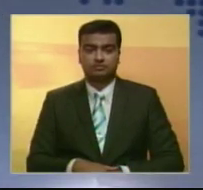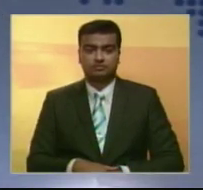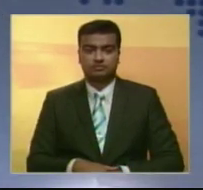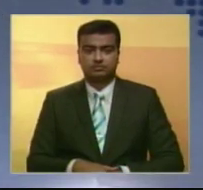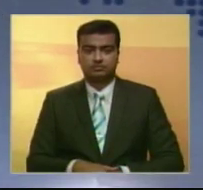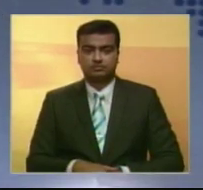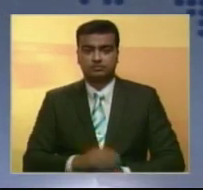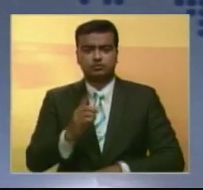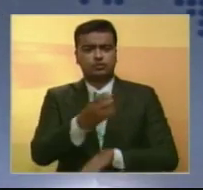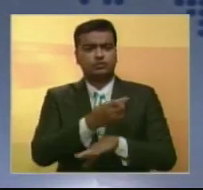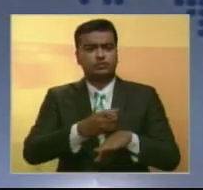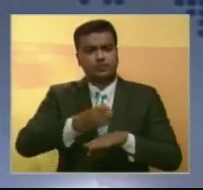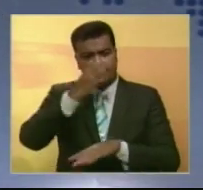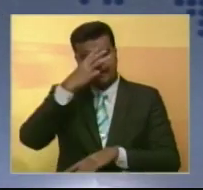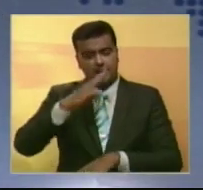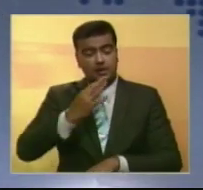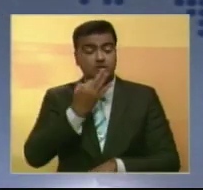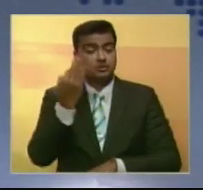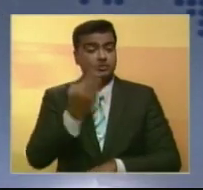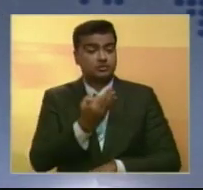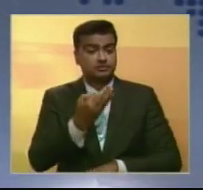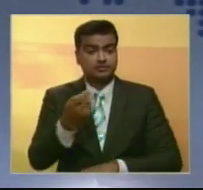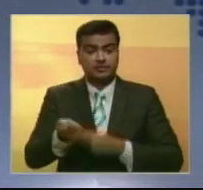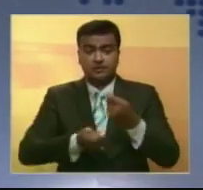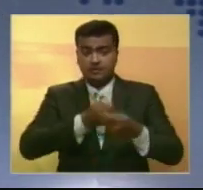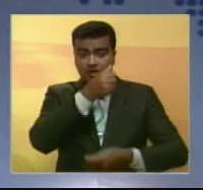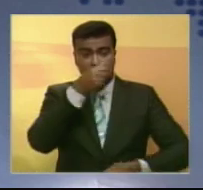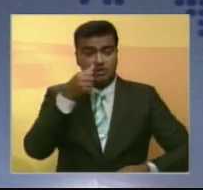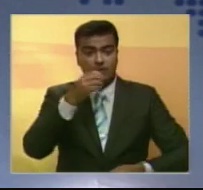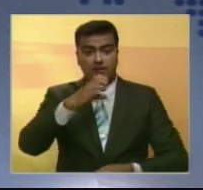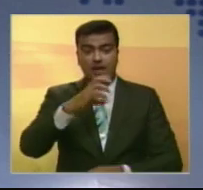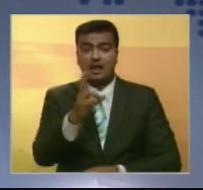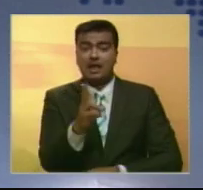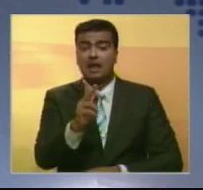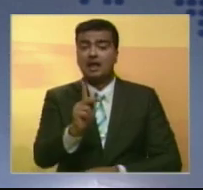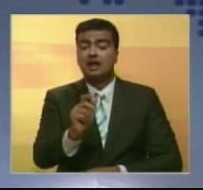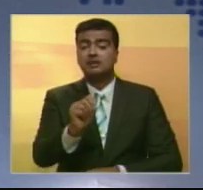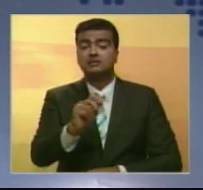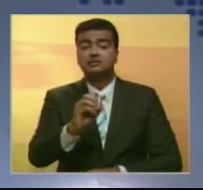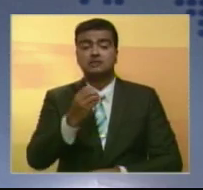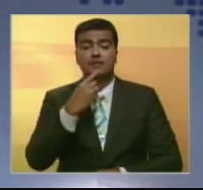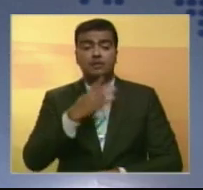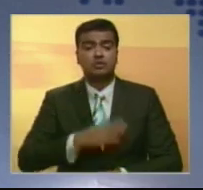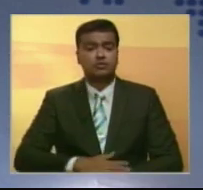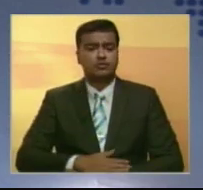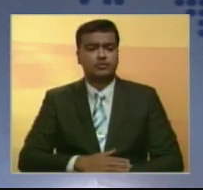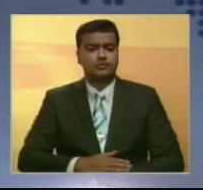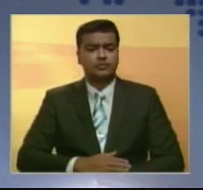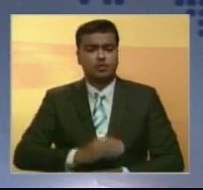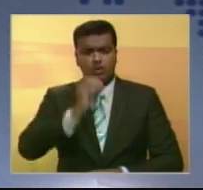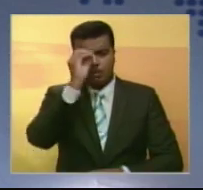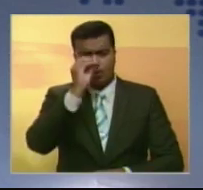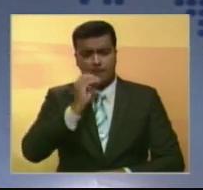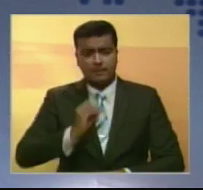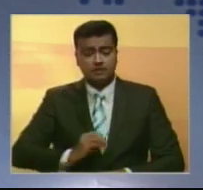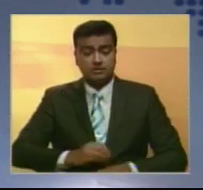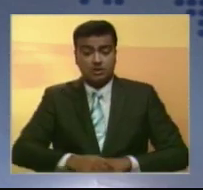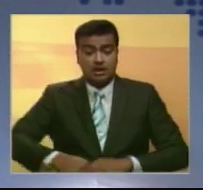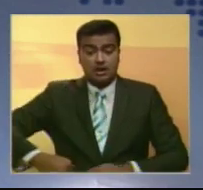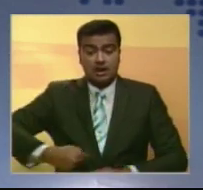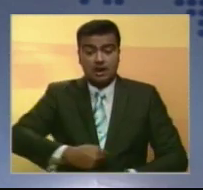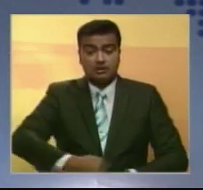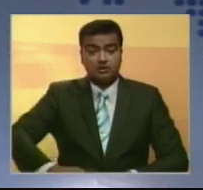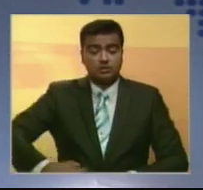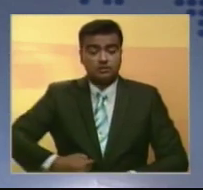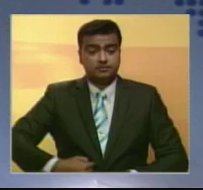funcionario del gobierno mexicano aseguró que el narcotraficante Joaquín El Chapo Guzmán se sometió a una operación en la zona genital en un hospital